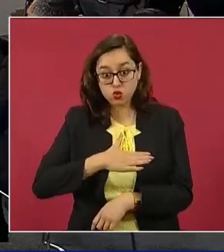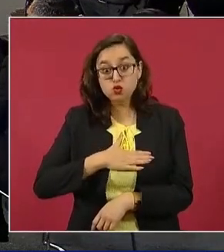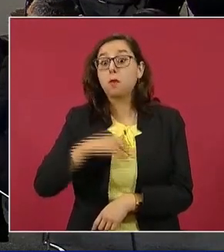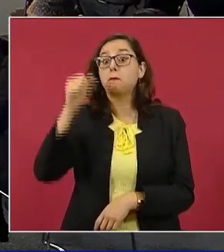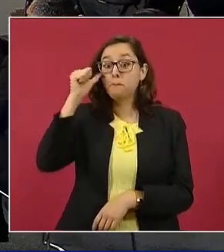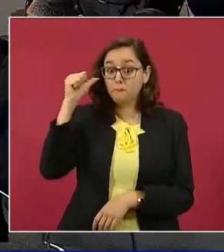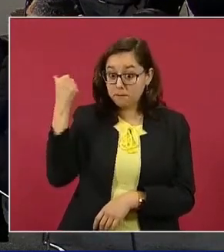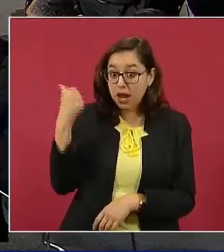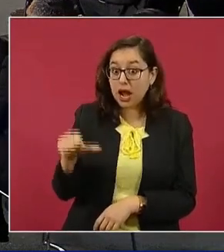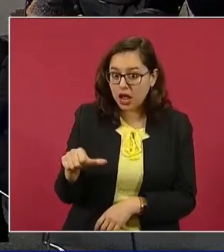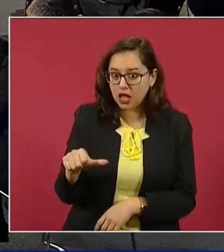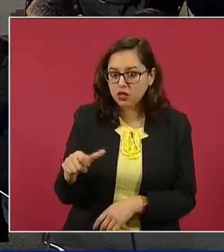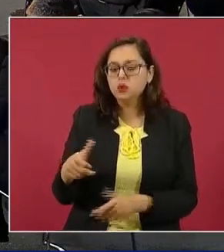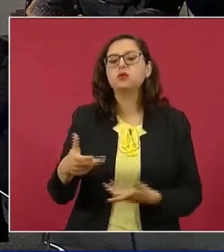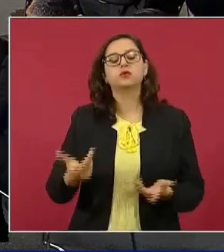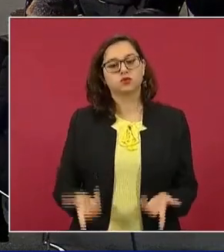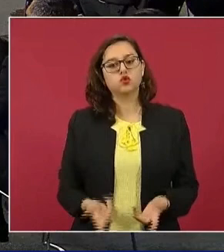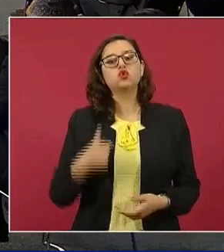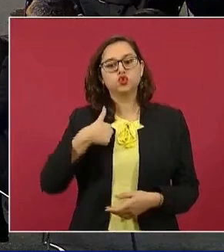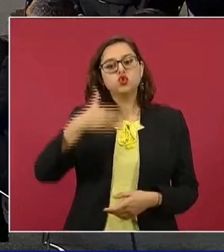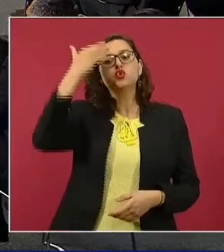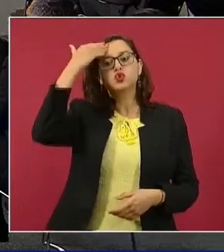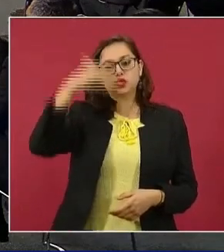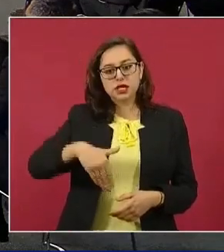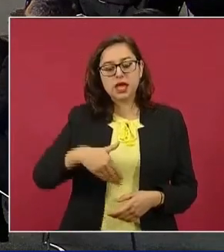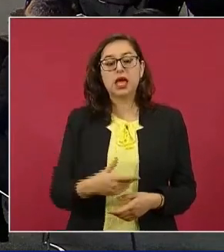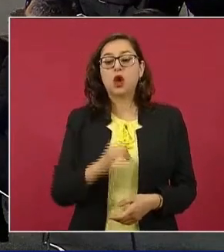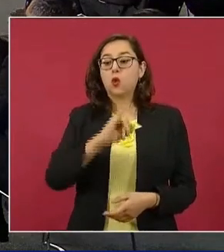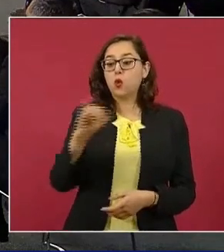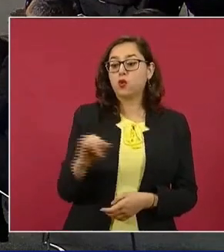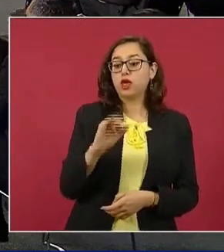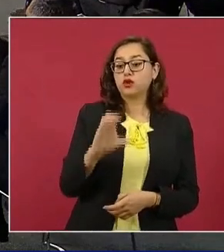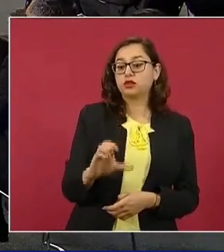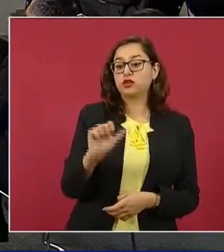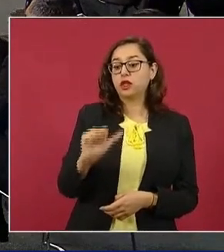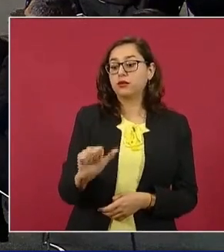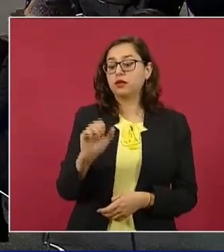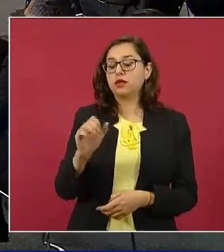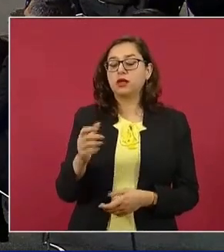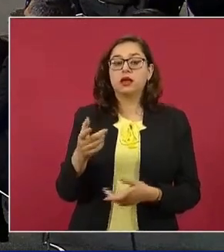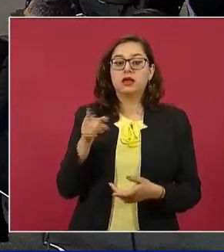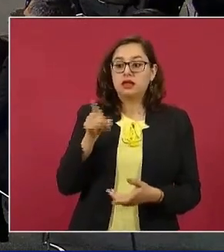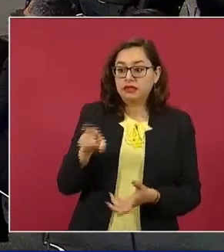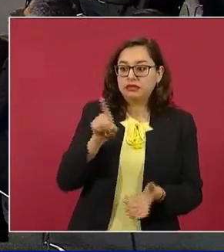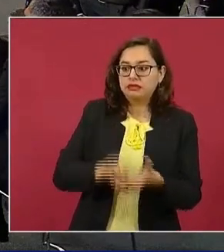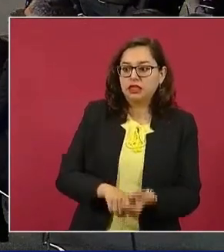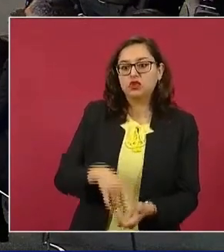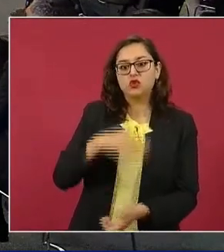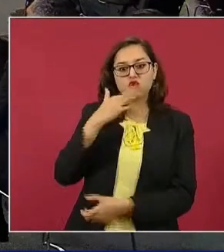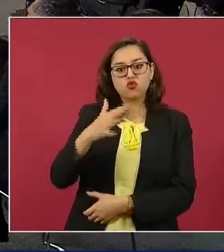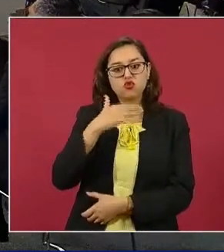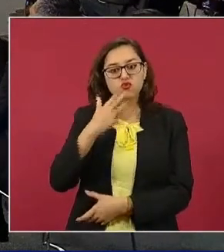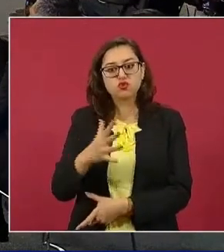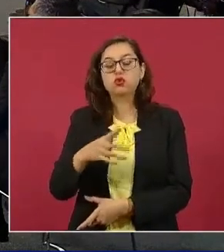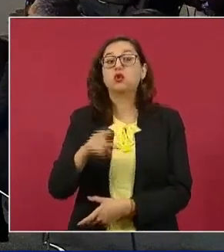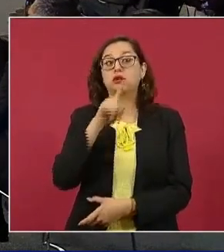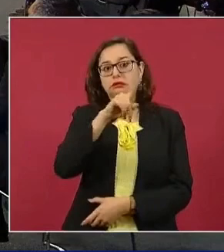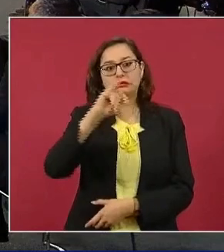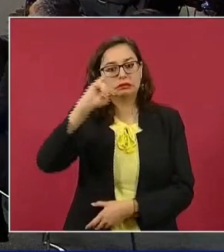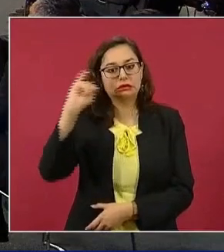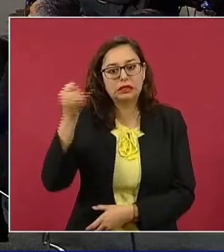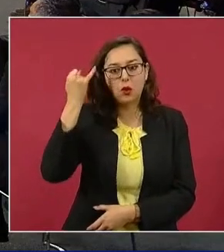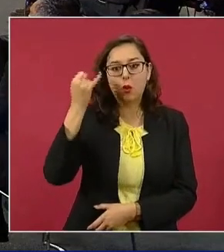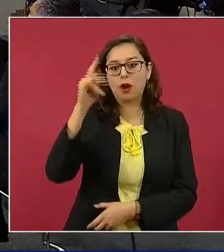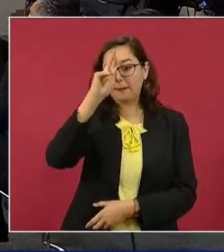pecado, señor. Y yo sé que contra la corrupción que hay en la Junta Federal de Conciliación y la que estoy viviendo ahora en Tijuana, contra